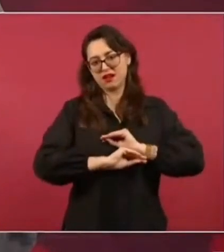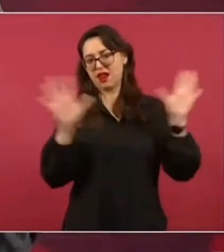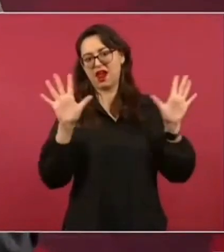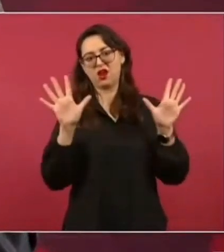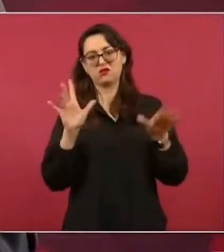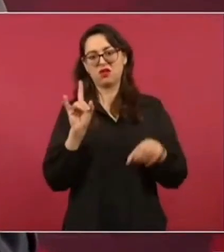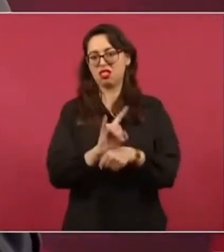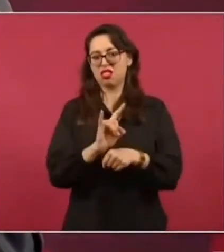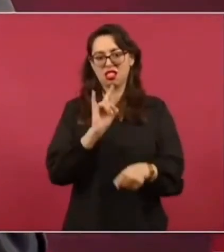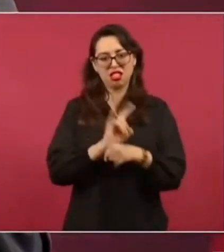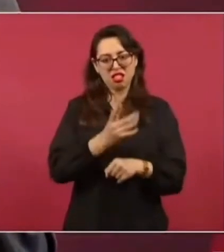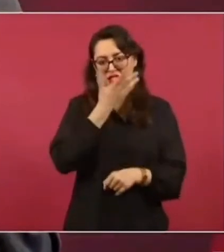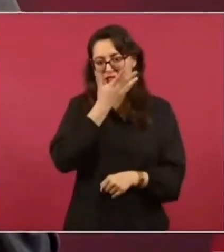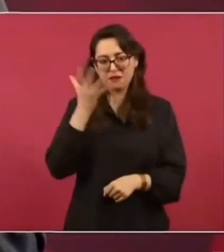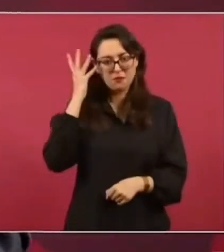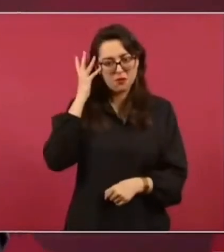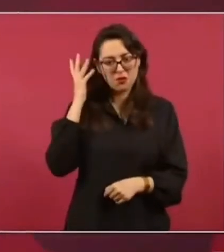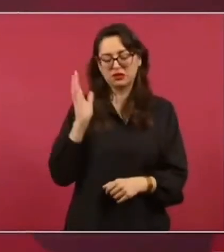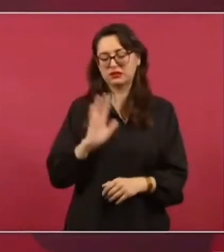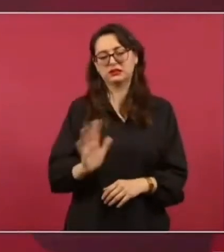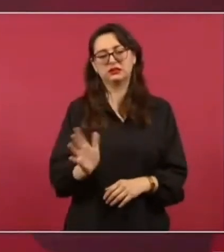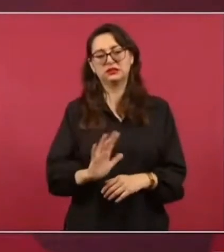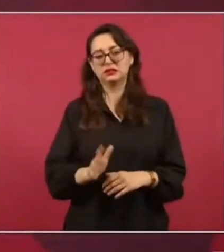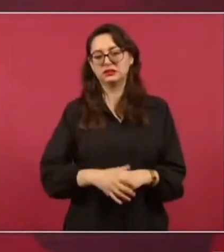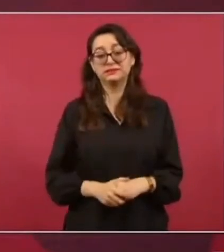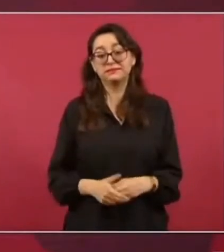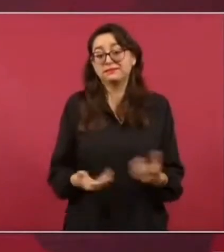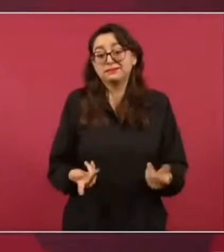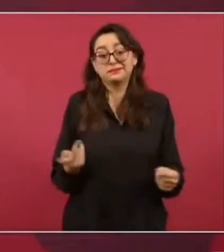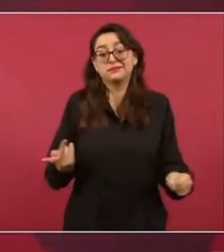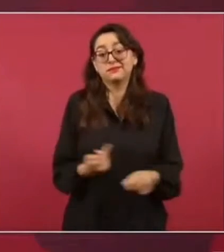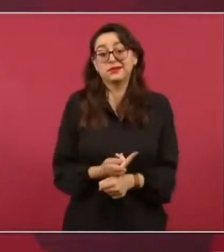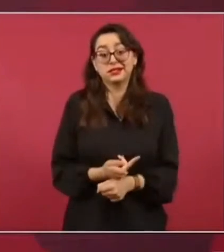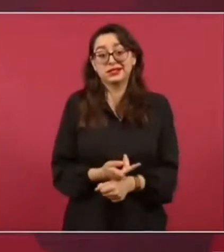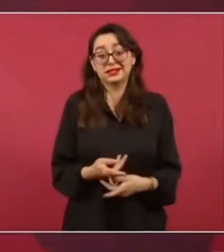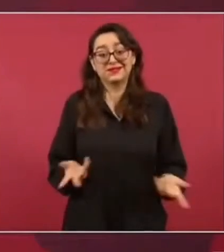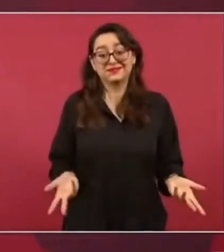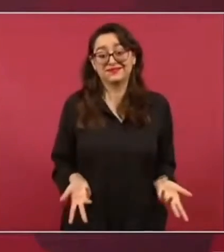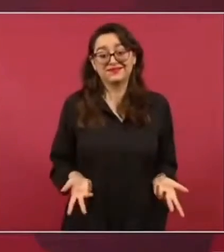Es que lo que Natura no da,